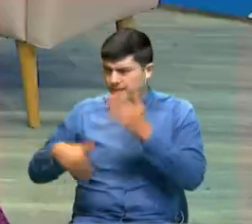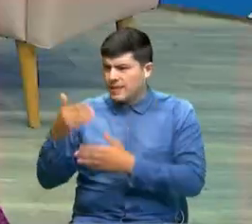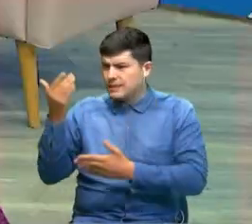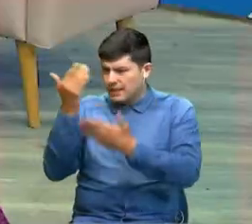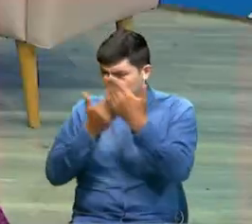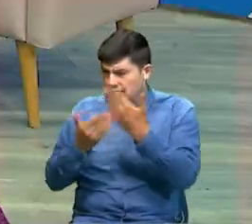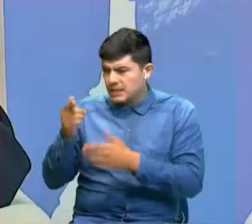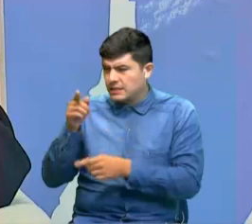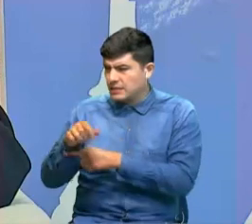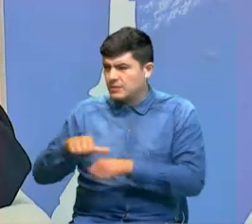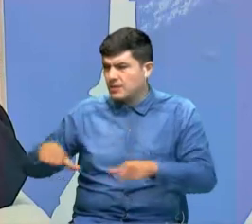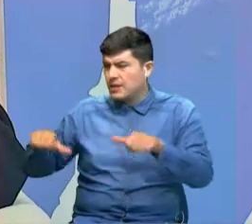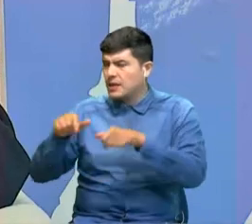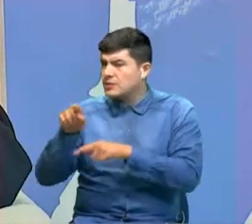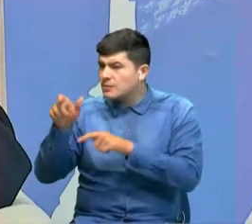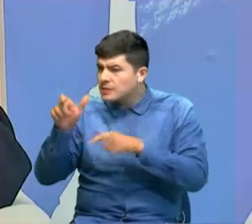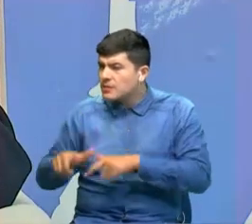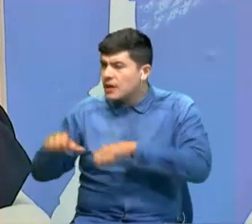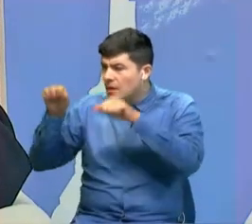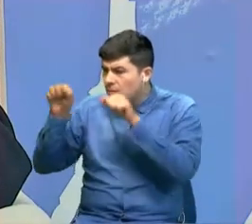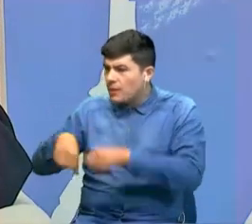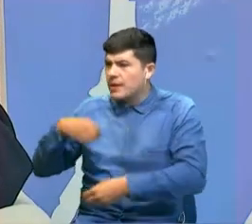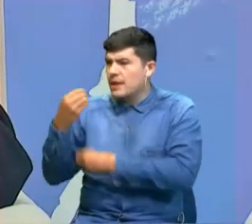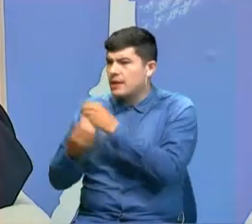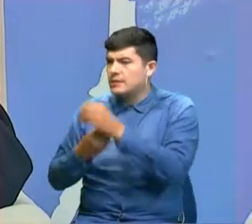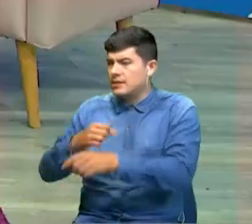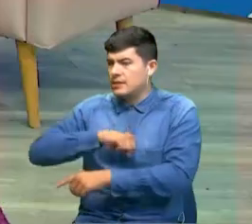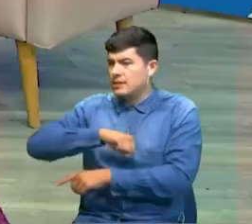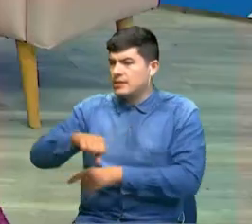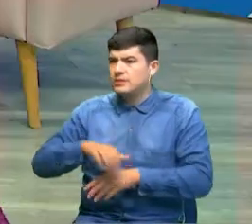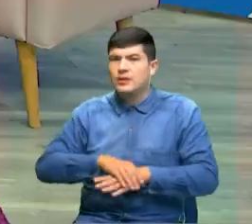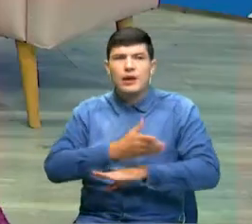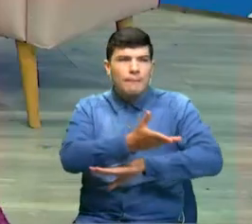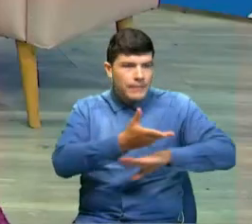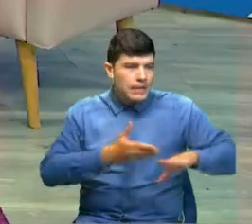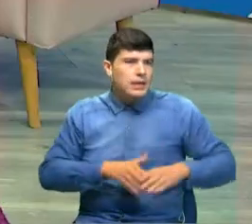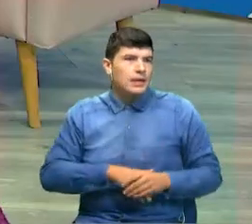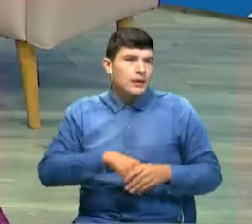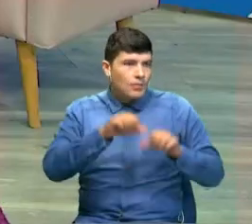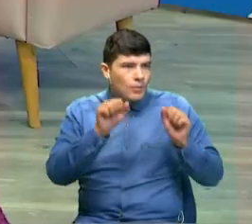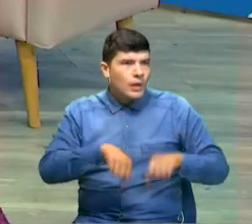analicemos ese escenario. ¿Qué puede hacer el caballero ya con ese... Entrar a reclamar. Ok.